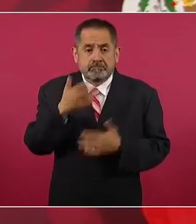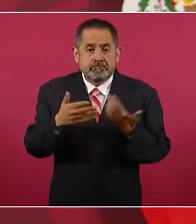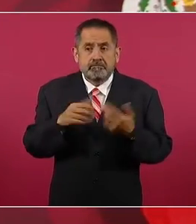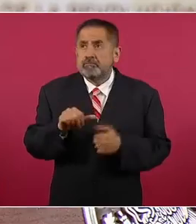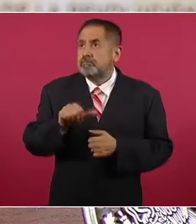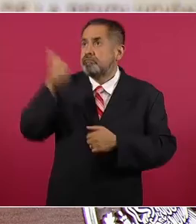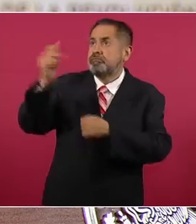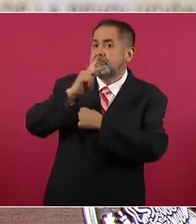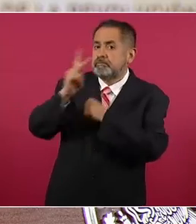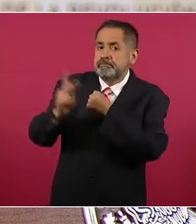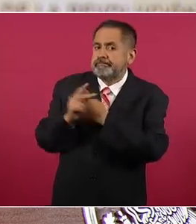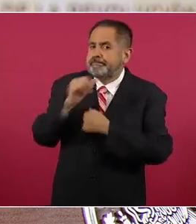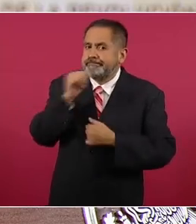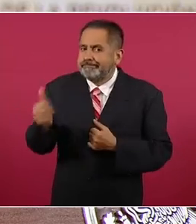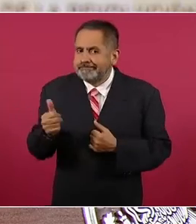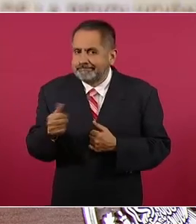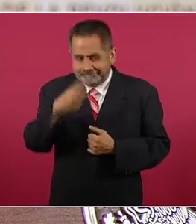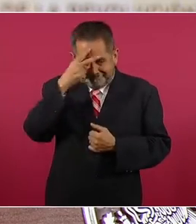otros países.